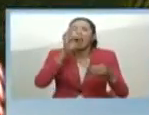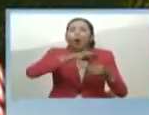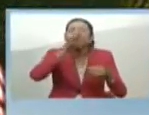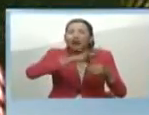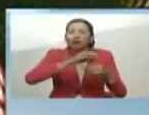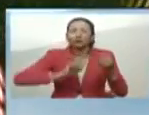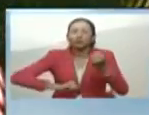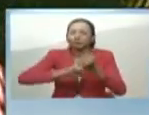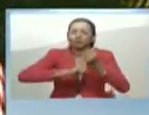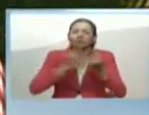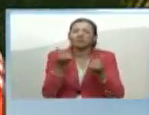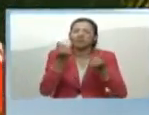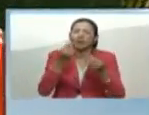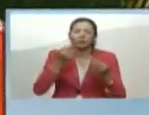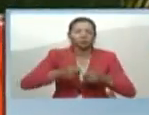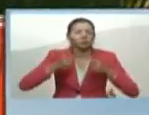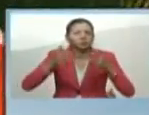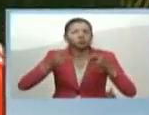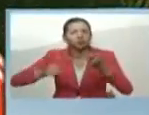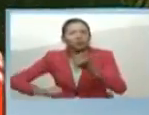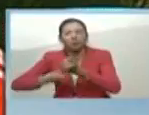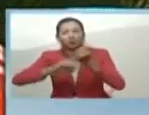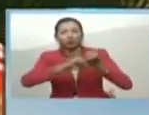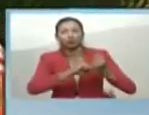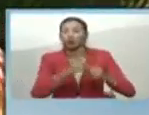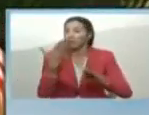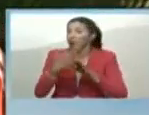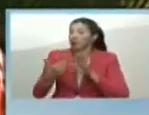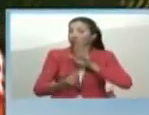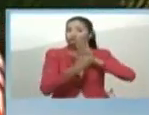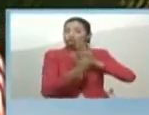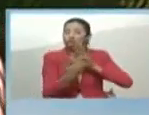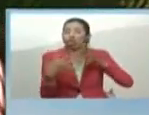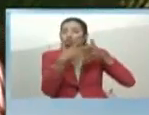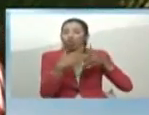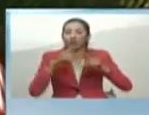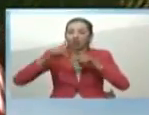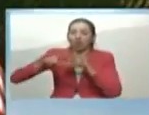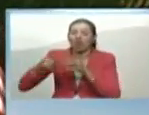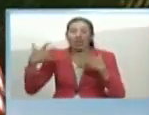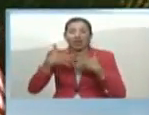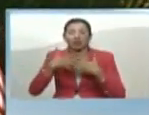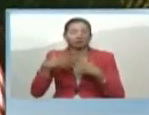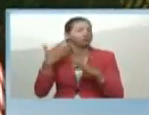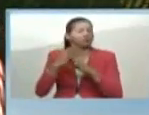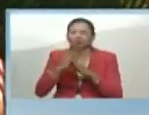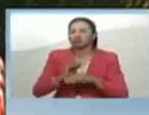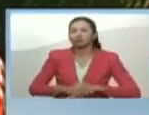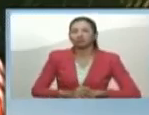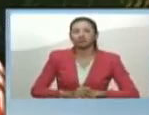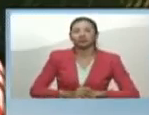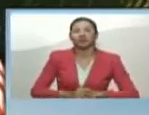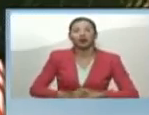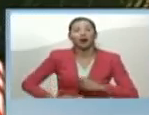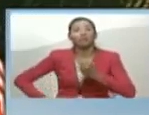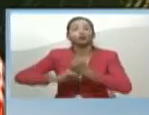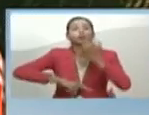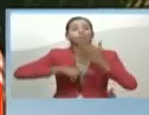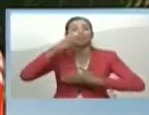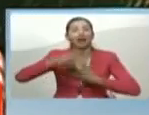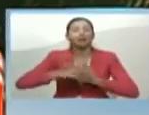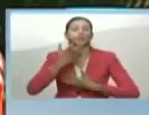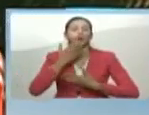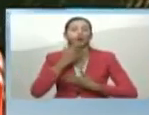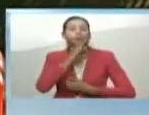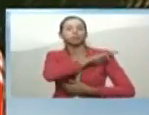haciendo de tripas corazón A pesar de los ataques del imperio de la guerra manteniendo cada plan la misión Robinson productiva